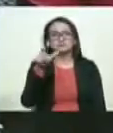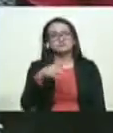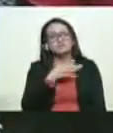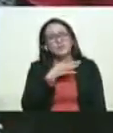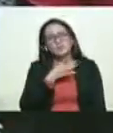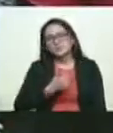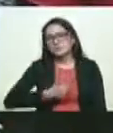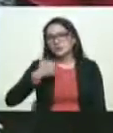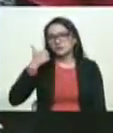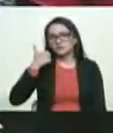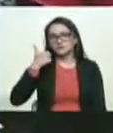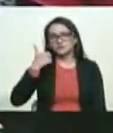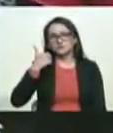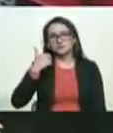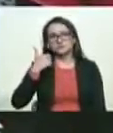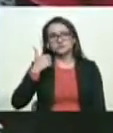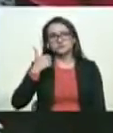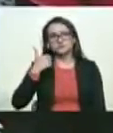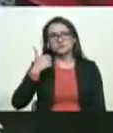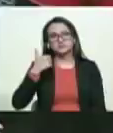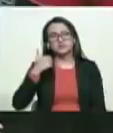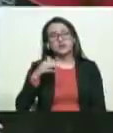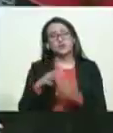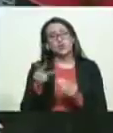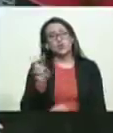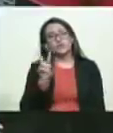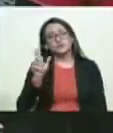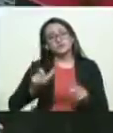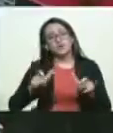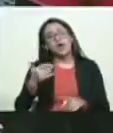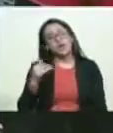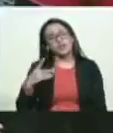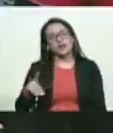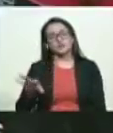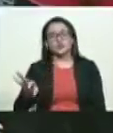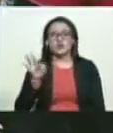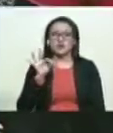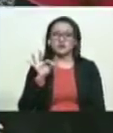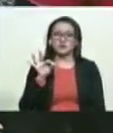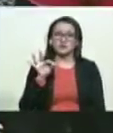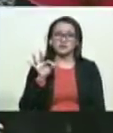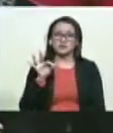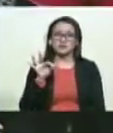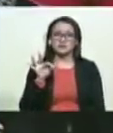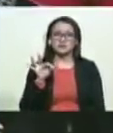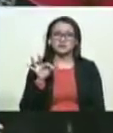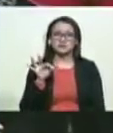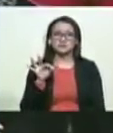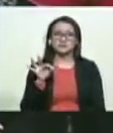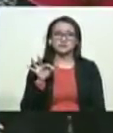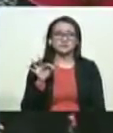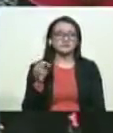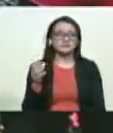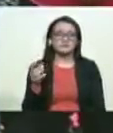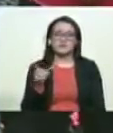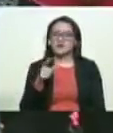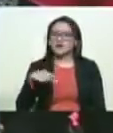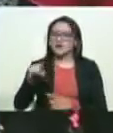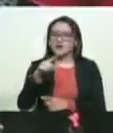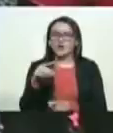preferencia porque los venezolanos tenemos derecho a elegir y que nadie se meta en los asuntos